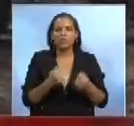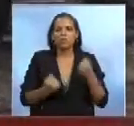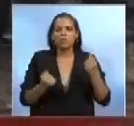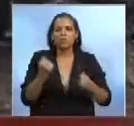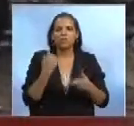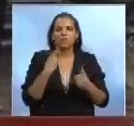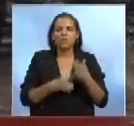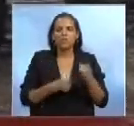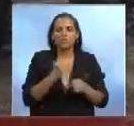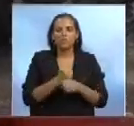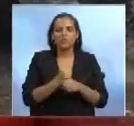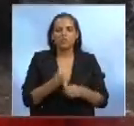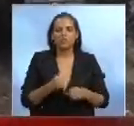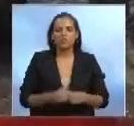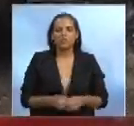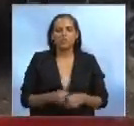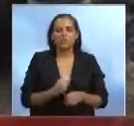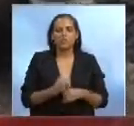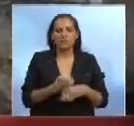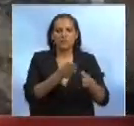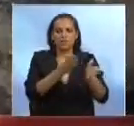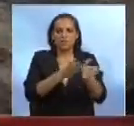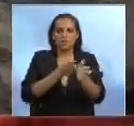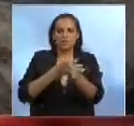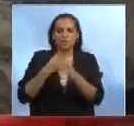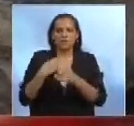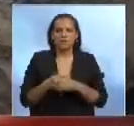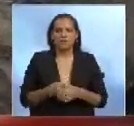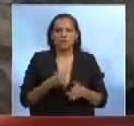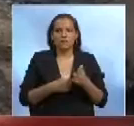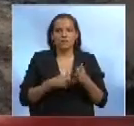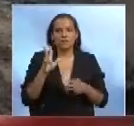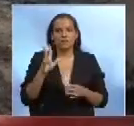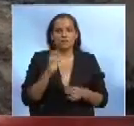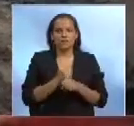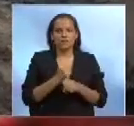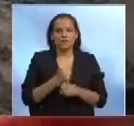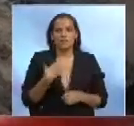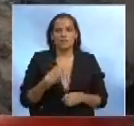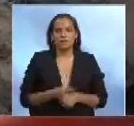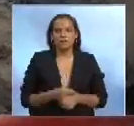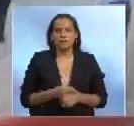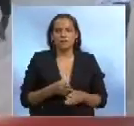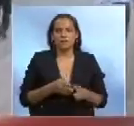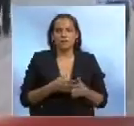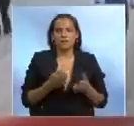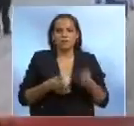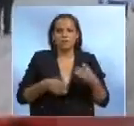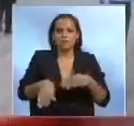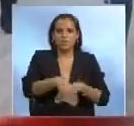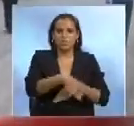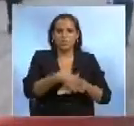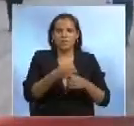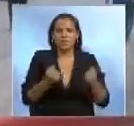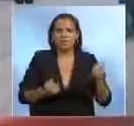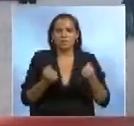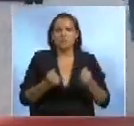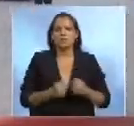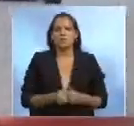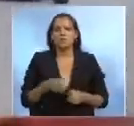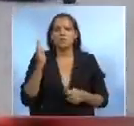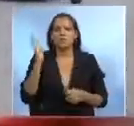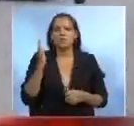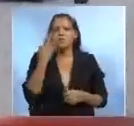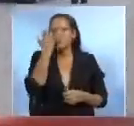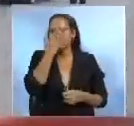GEINCO que ejecuta la obra hacían fila, aunque solo tres laboraban. Parecía un desfile de vehículos pesados. El